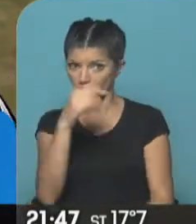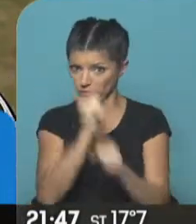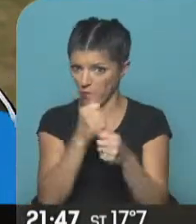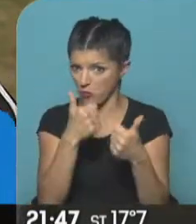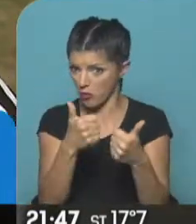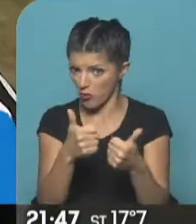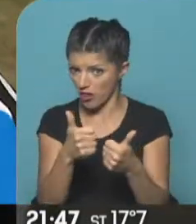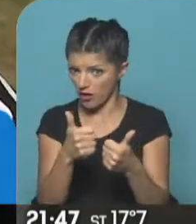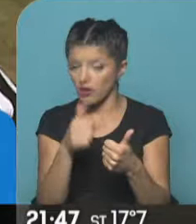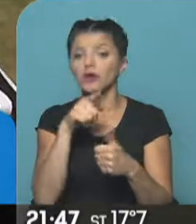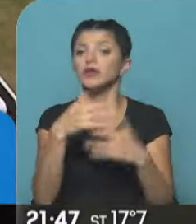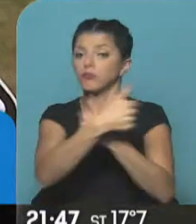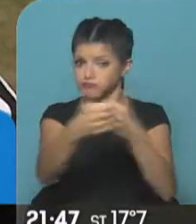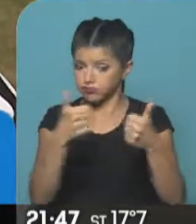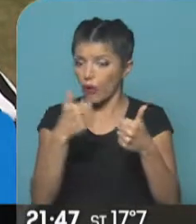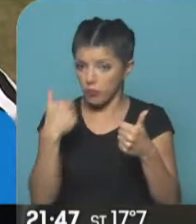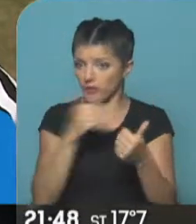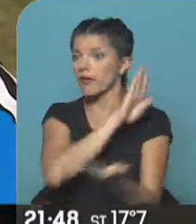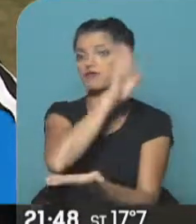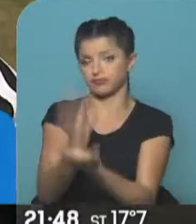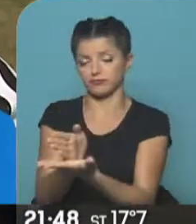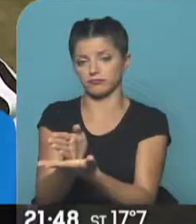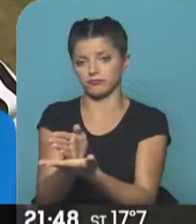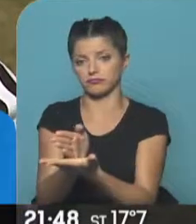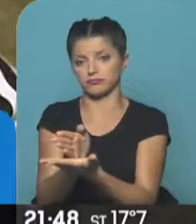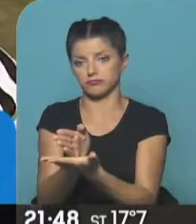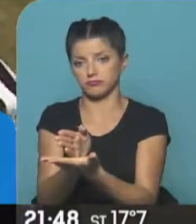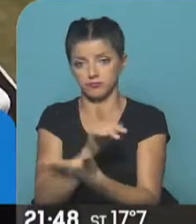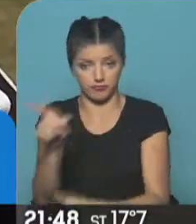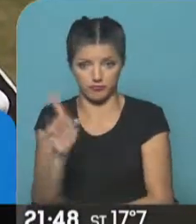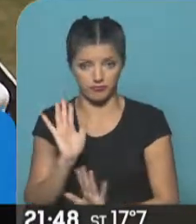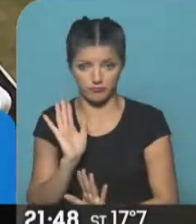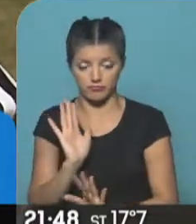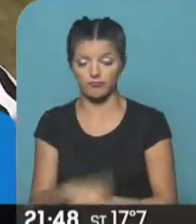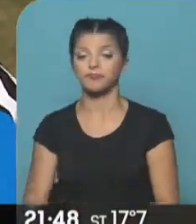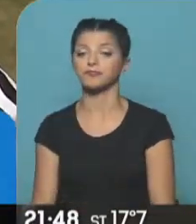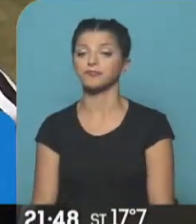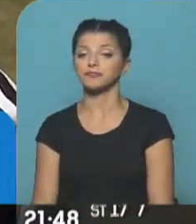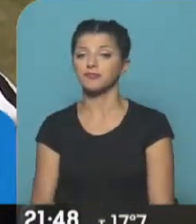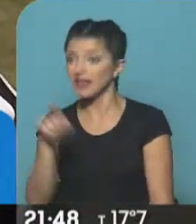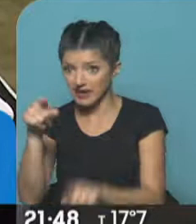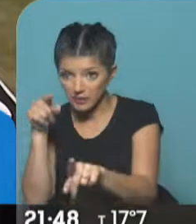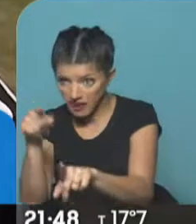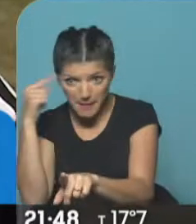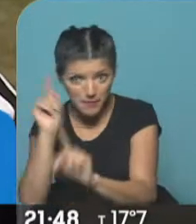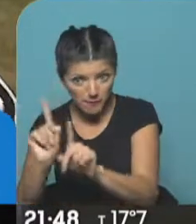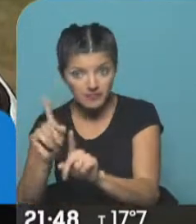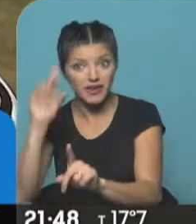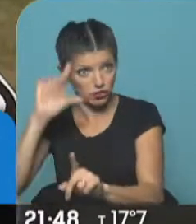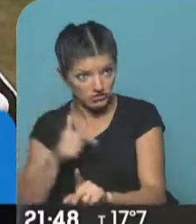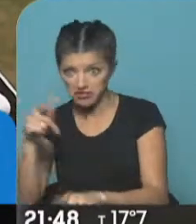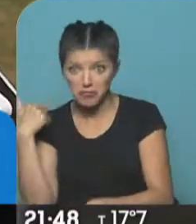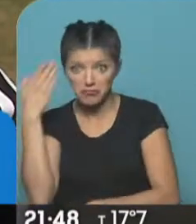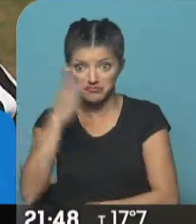tribunal está en condiciones de juzgar debidamente a julio de vido así que ya que él se consideró inocente que vaya tranquilo